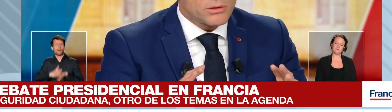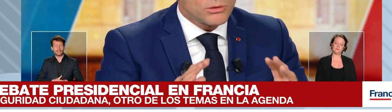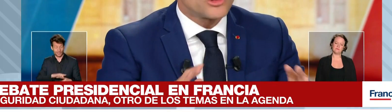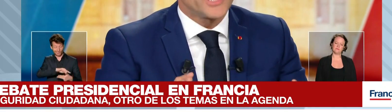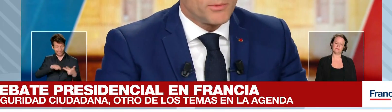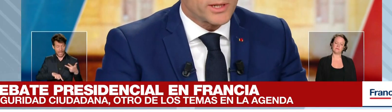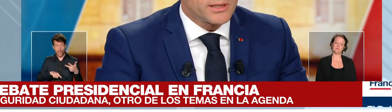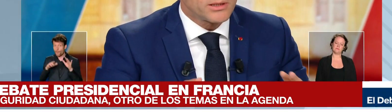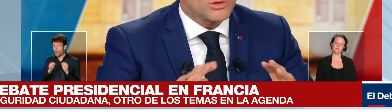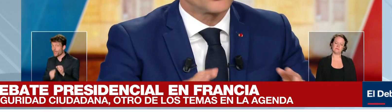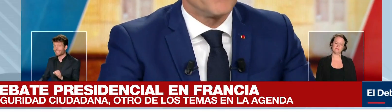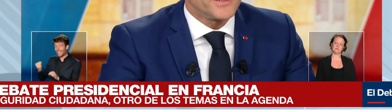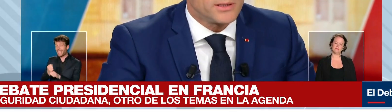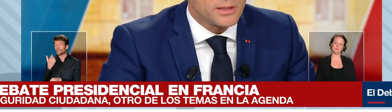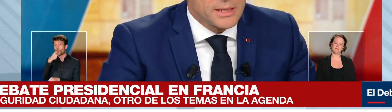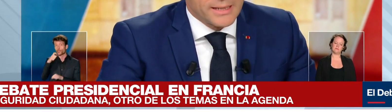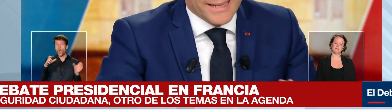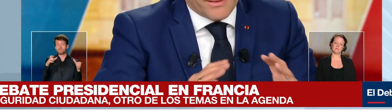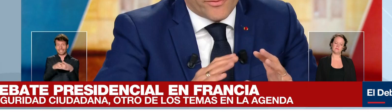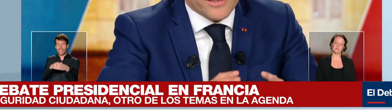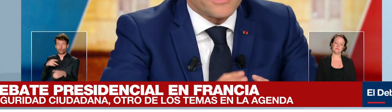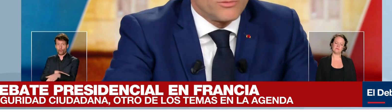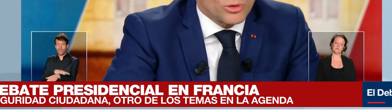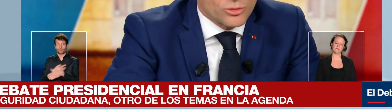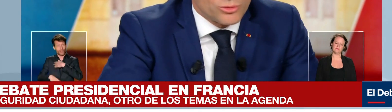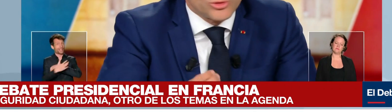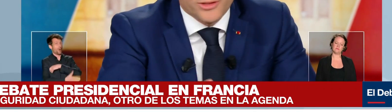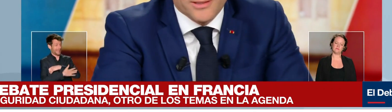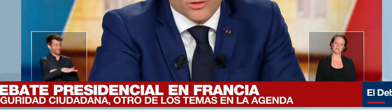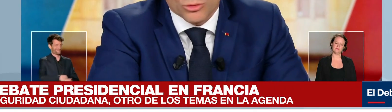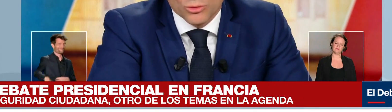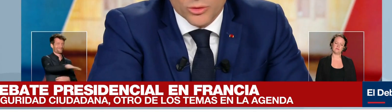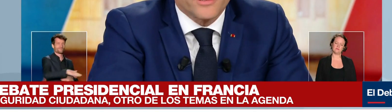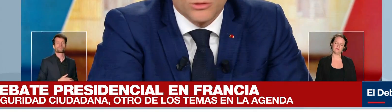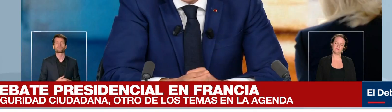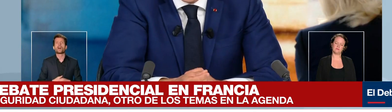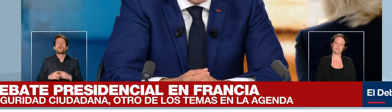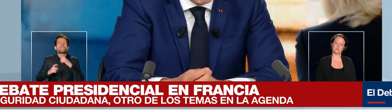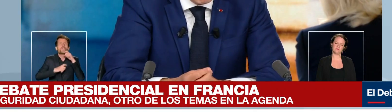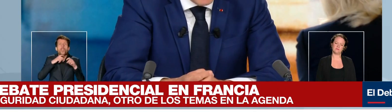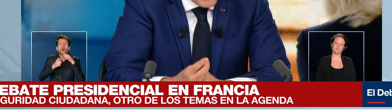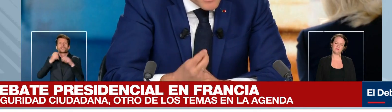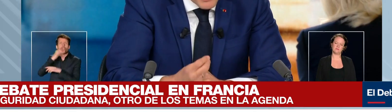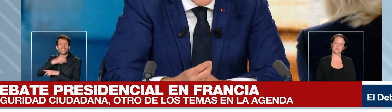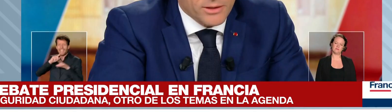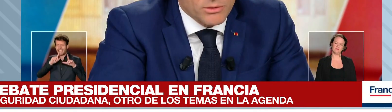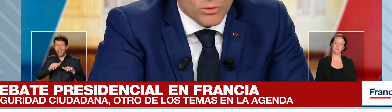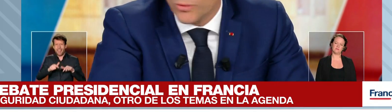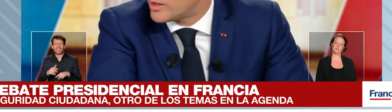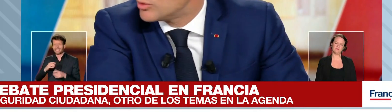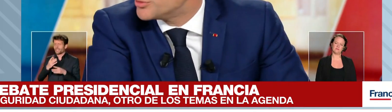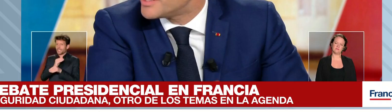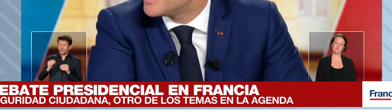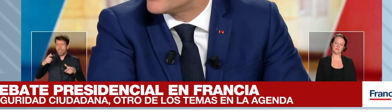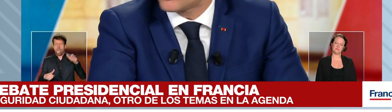crear 200 brigadas de gendarmería en nuestros campos. Y ante este retorno de la inseguridad,